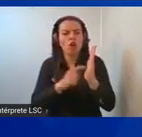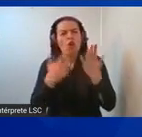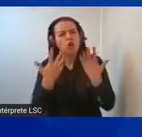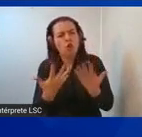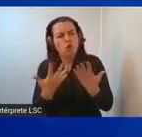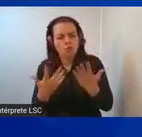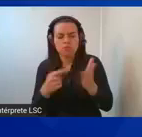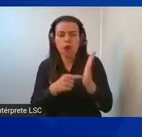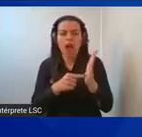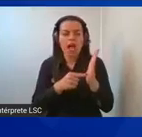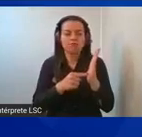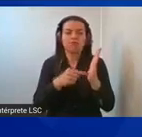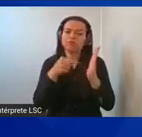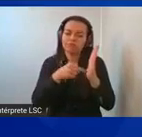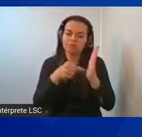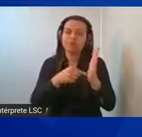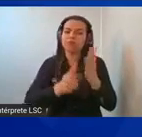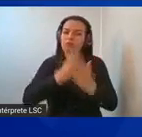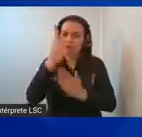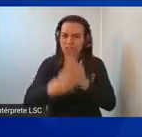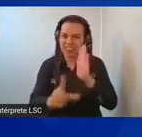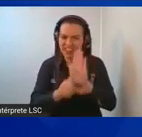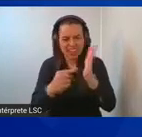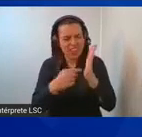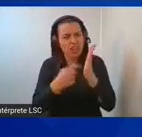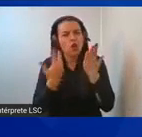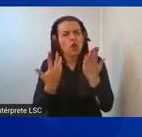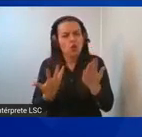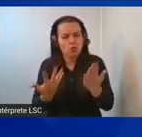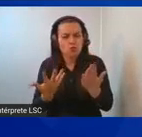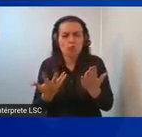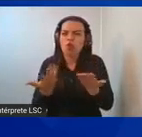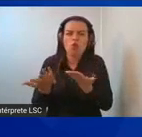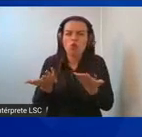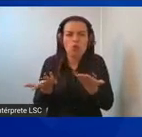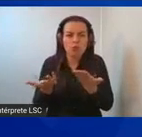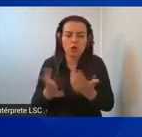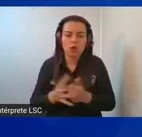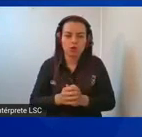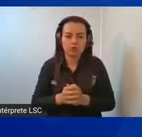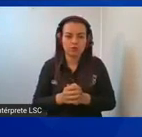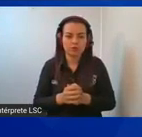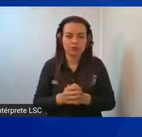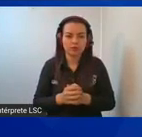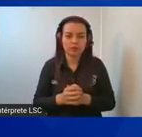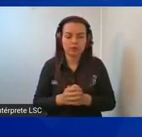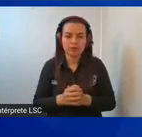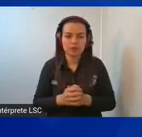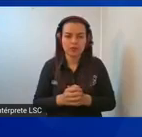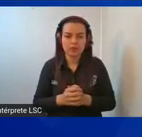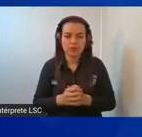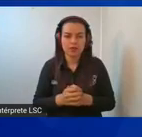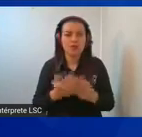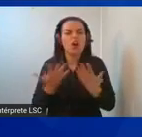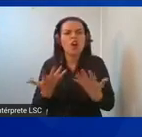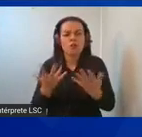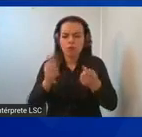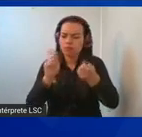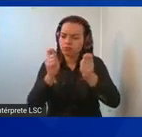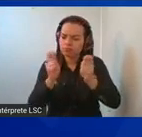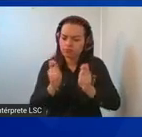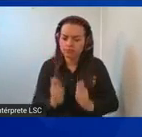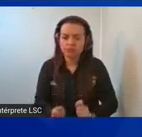el contenido del proyecto de ley, dónde ocurre o cómo se podría hacer, cómo se pueden hacer esas modificaciones o